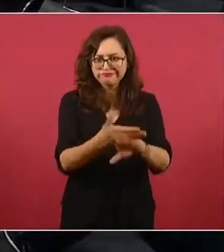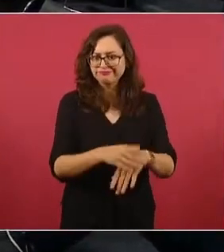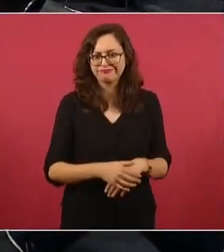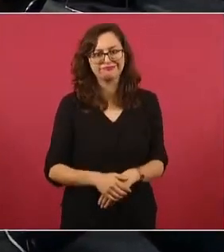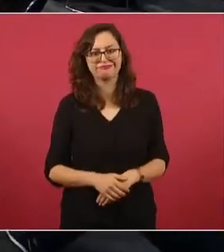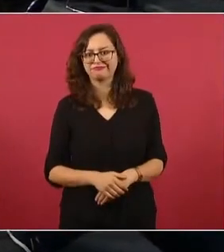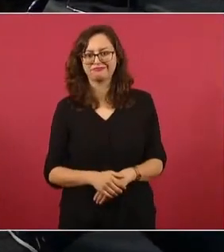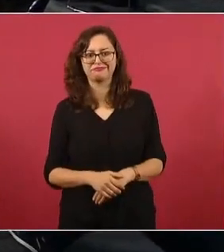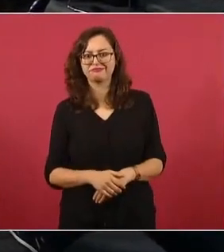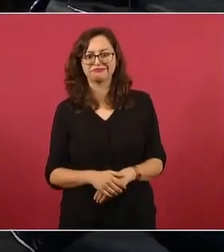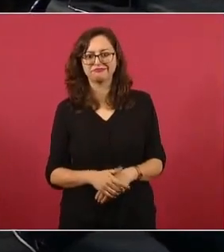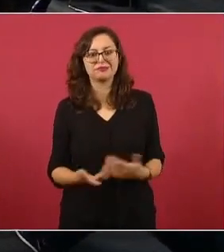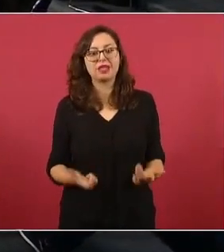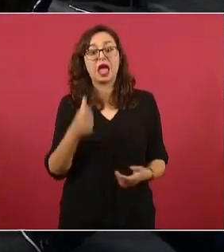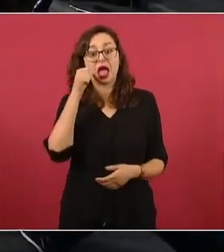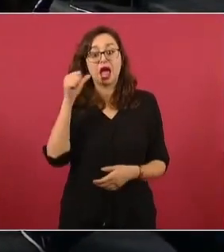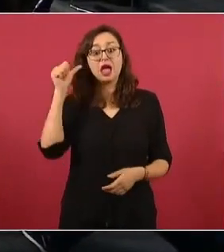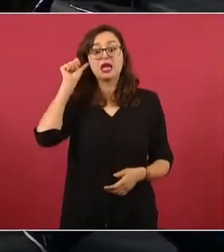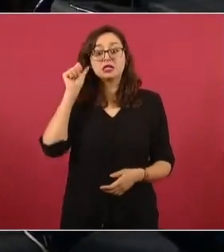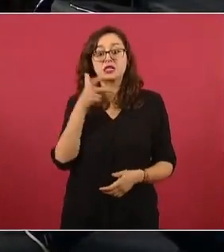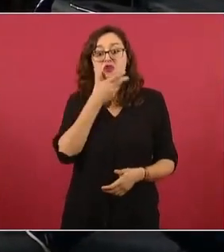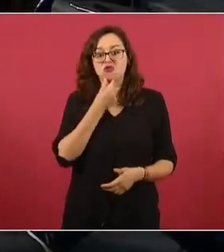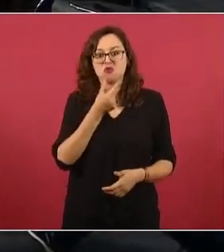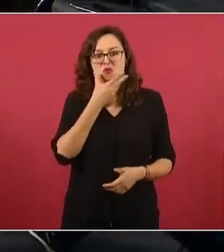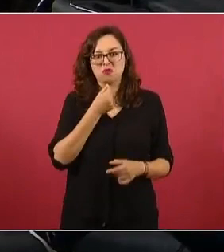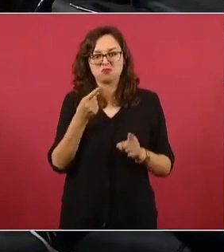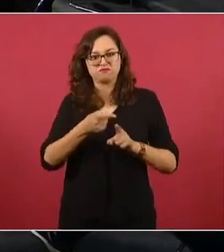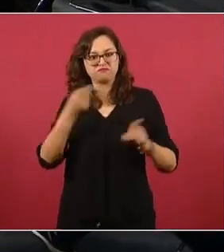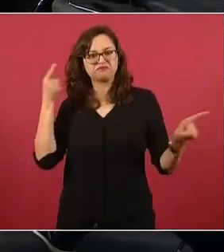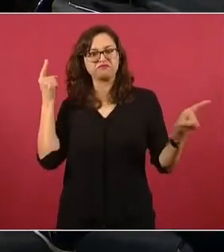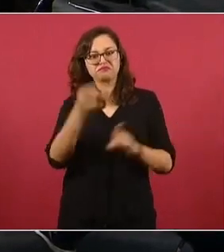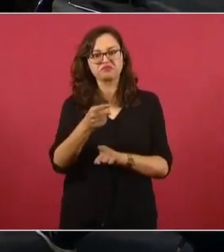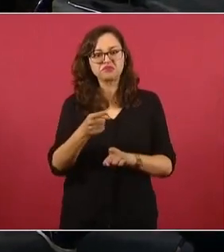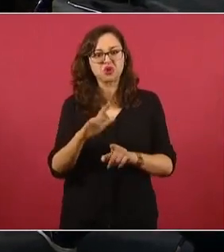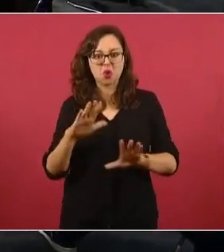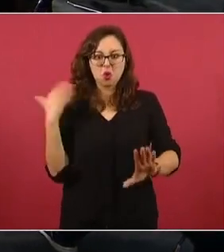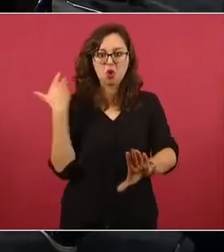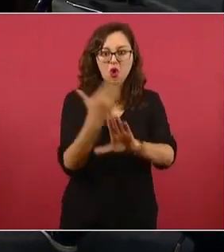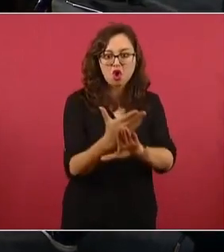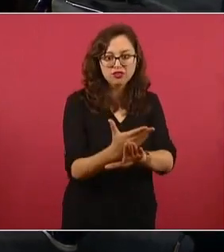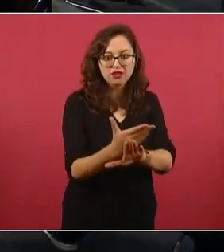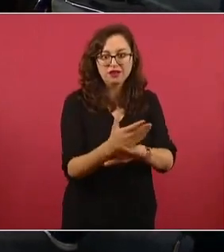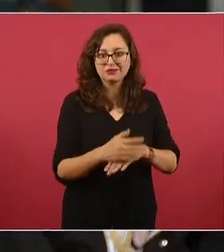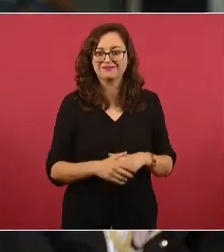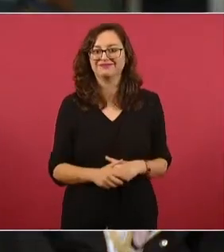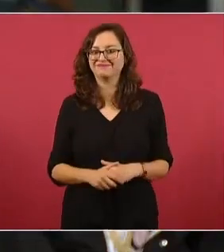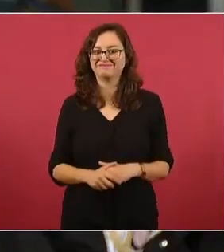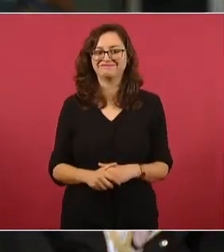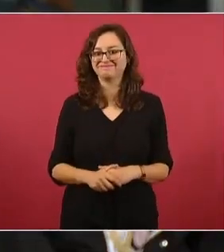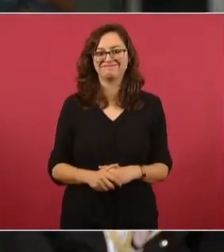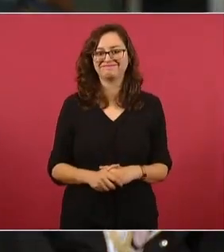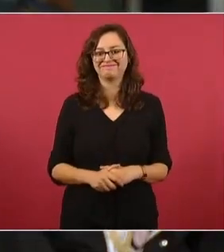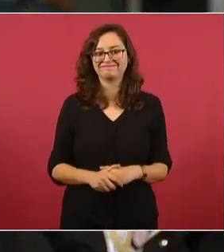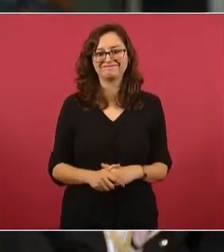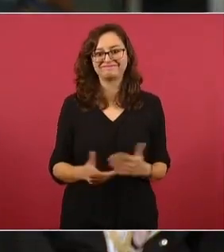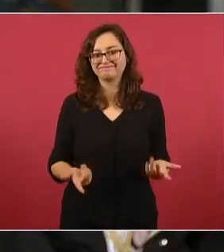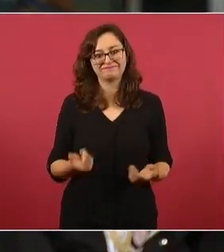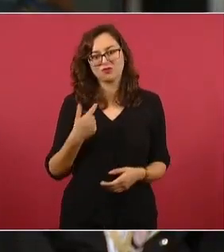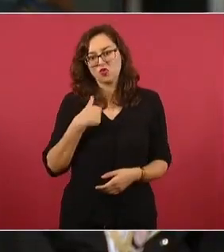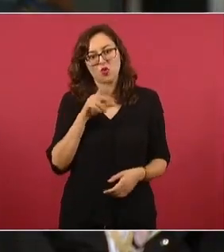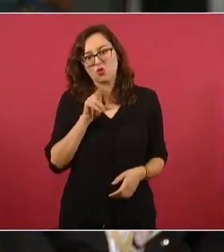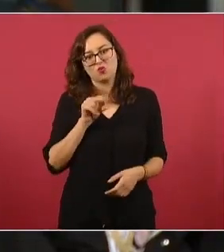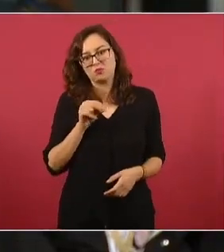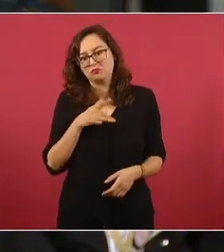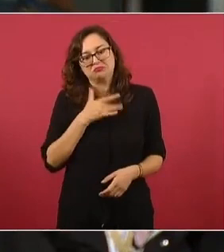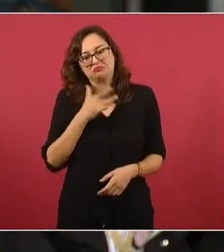Y aquí el compañero, el colega vino a decir que había cuestionamientos o críticas sobre sus políticas y yo no lo veo así,